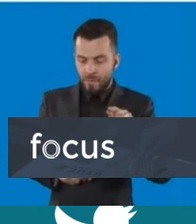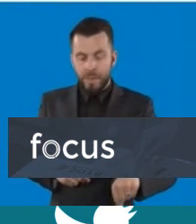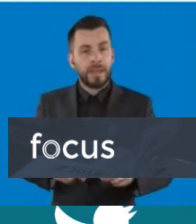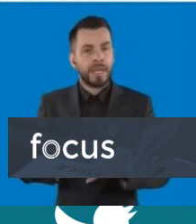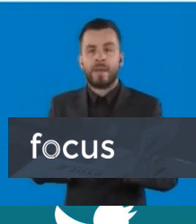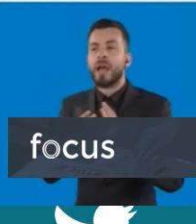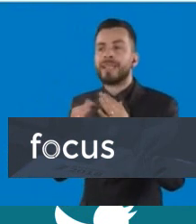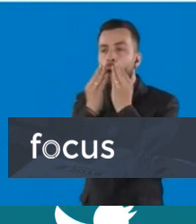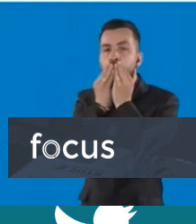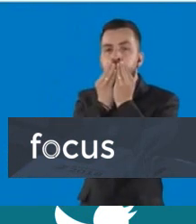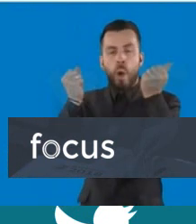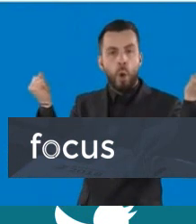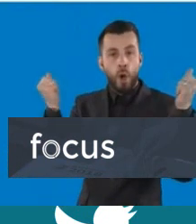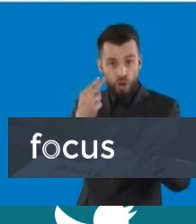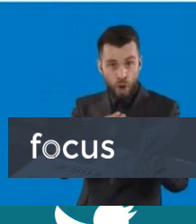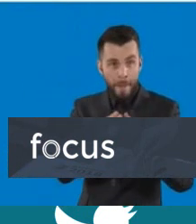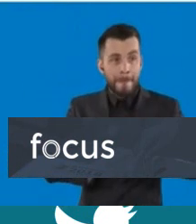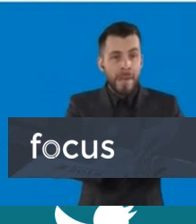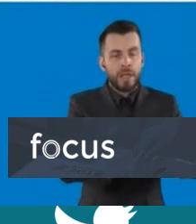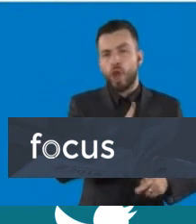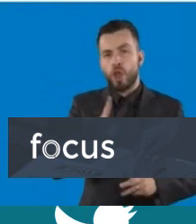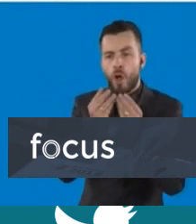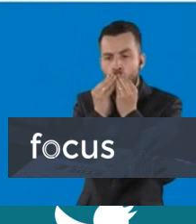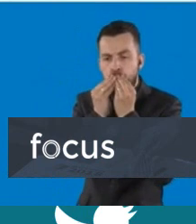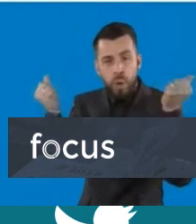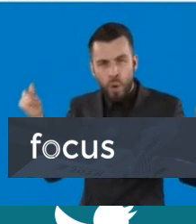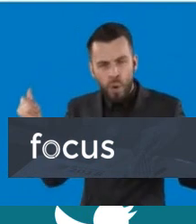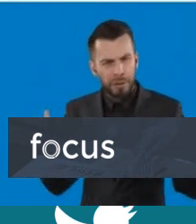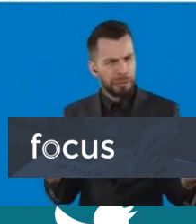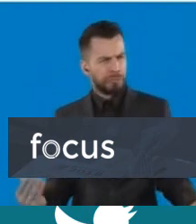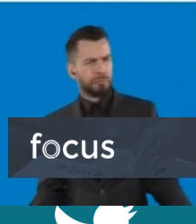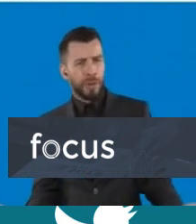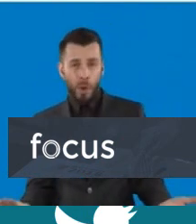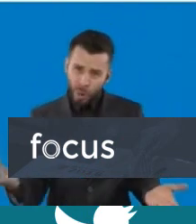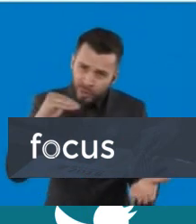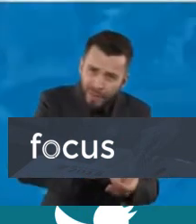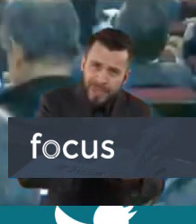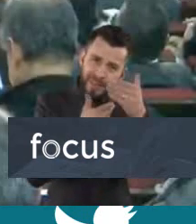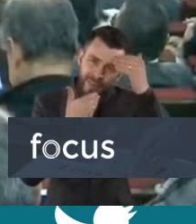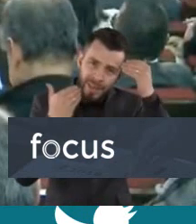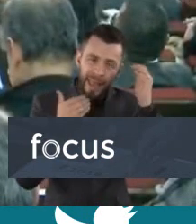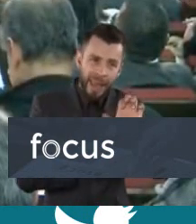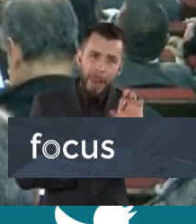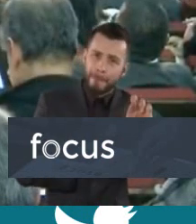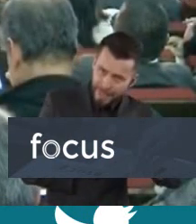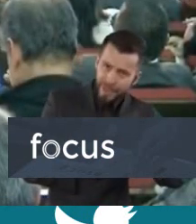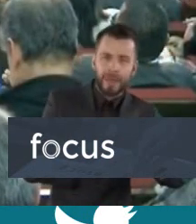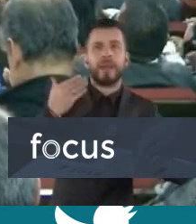de existir. Entonces nadie entiende cómo nuevamente aparece las FARC-EP y el